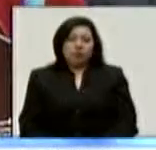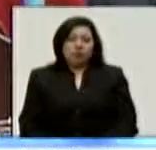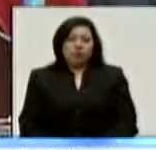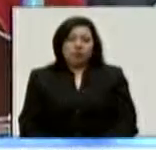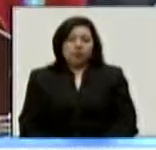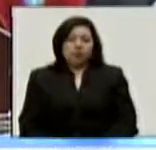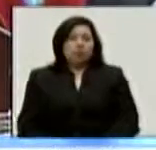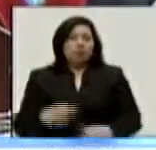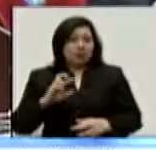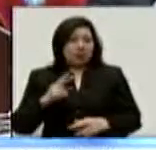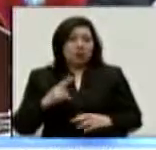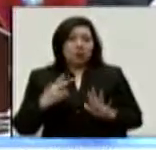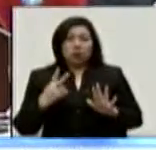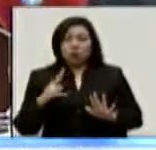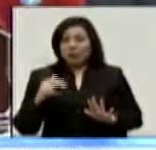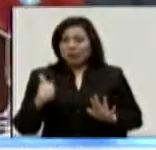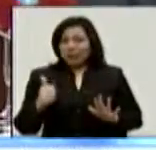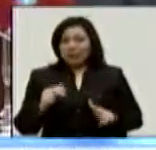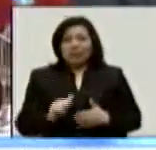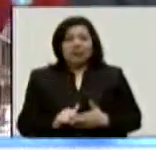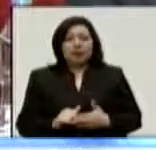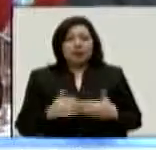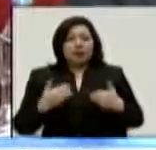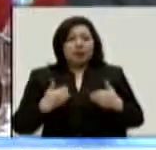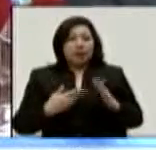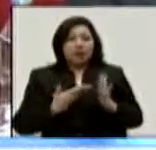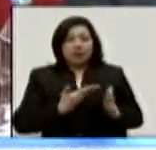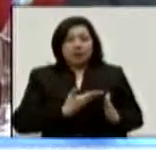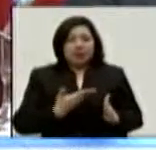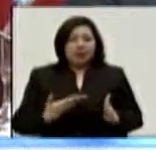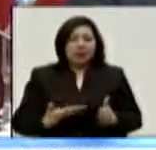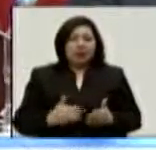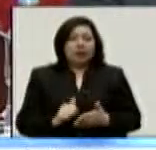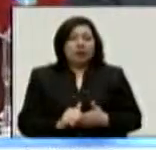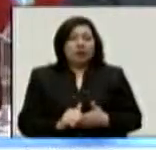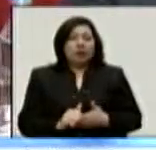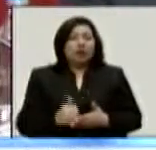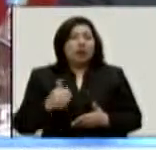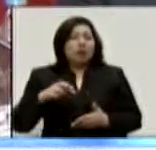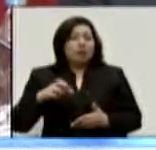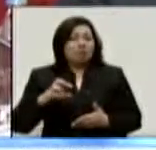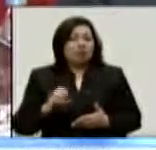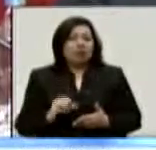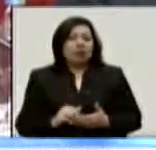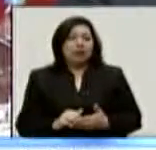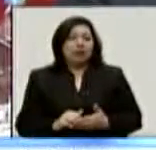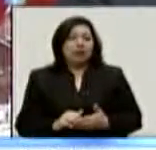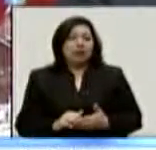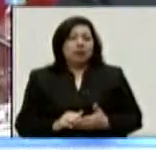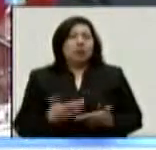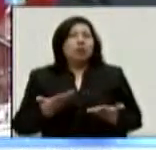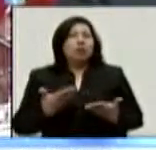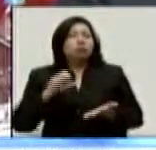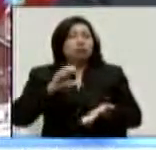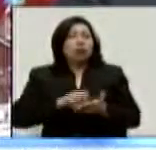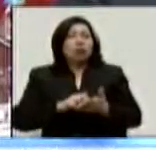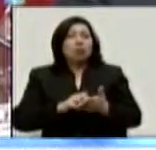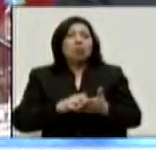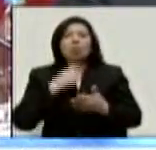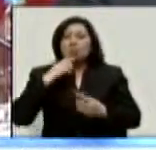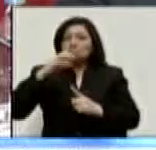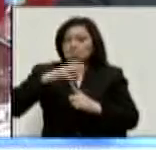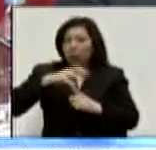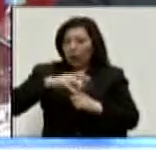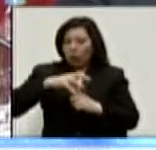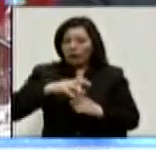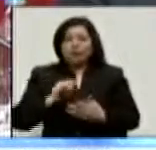En el periodo 2006-2008, yo he ejercido la presidencia de una institución que se llama ARPEL, que funciona en Montevideo, y he hecho el doble